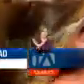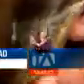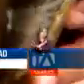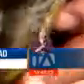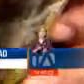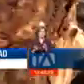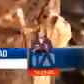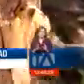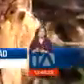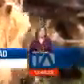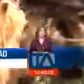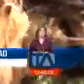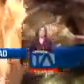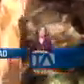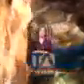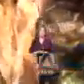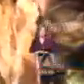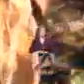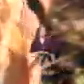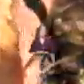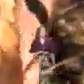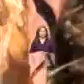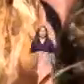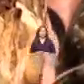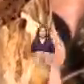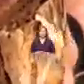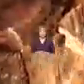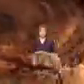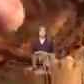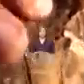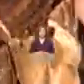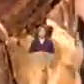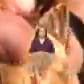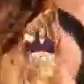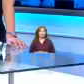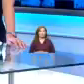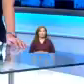del continente. Joana Ramos, 24 horas.